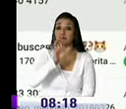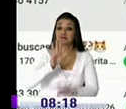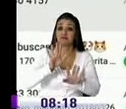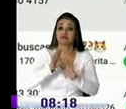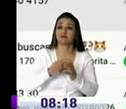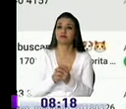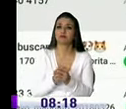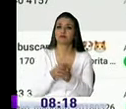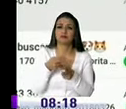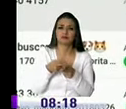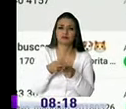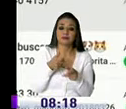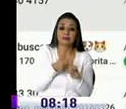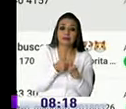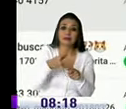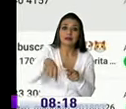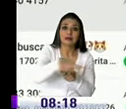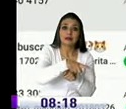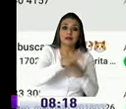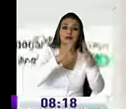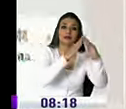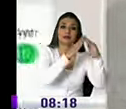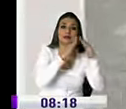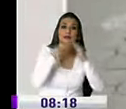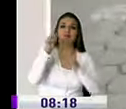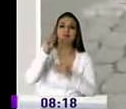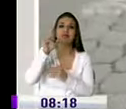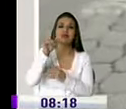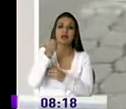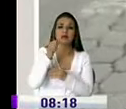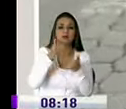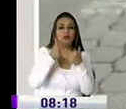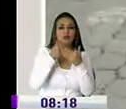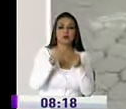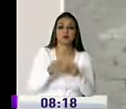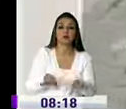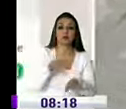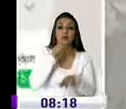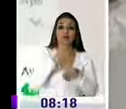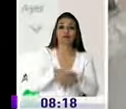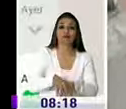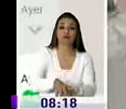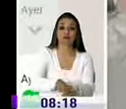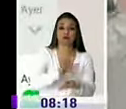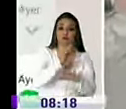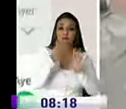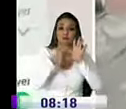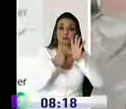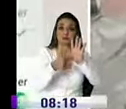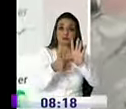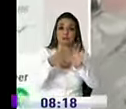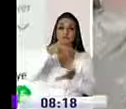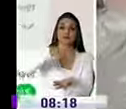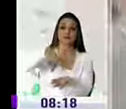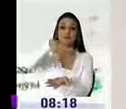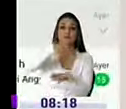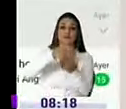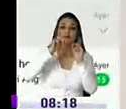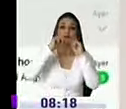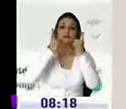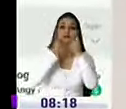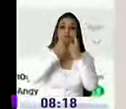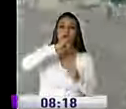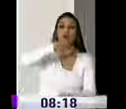en la entrada de la cooperativa Alianza Minas. Ayúdenos para que no se desperdicie el agua. Ahí lo estamos viendo, parroquia San José de